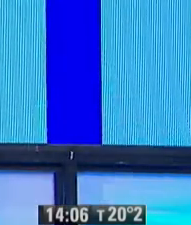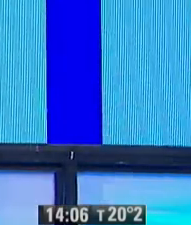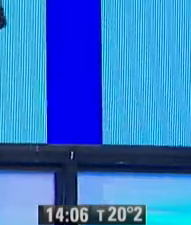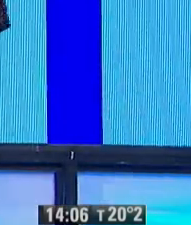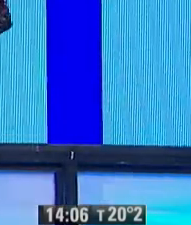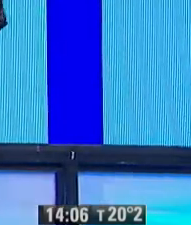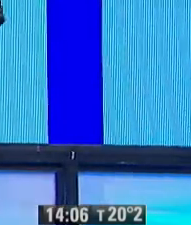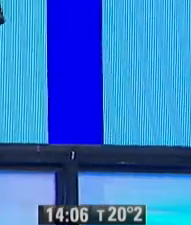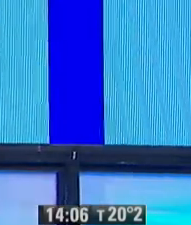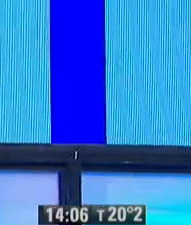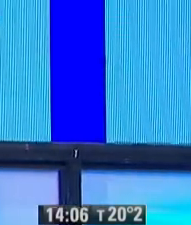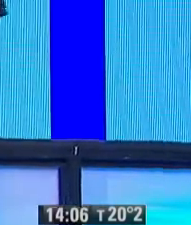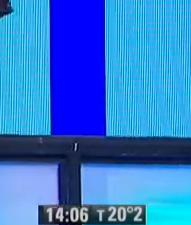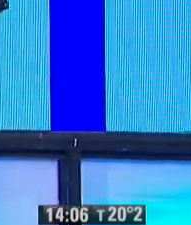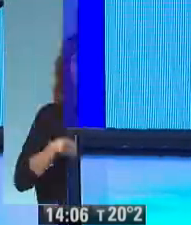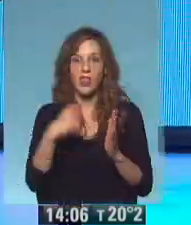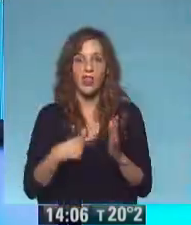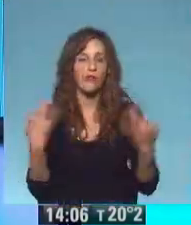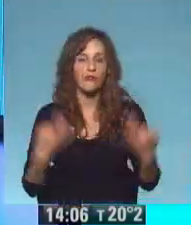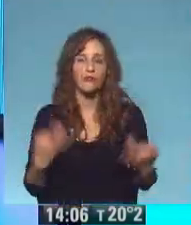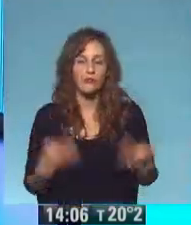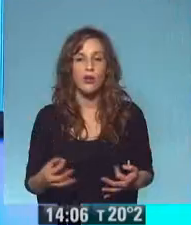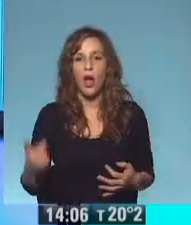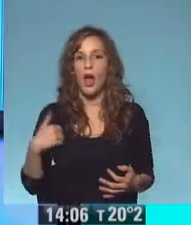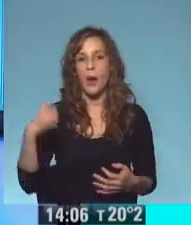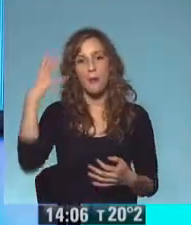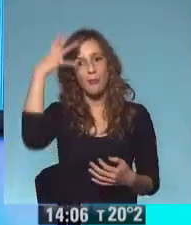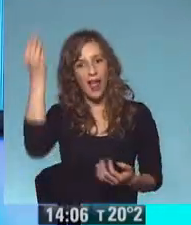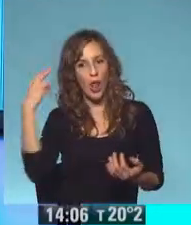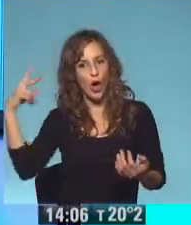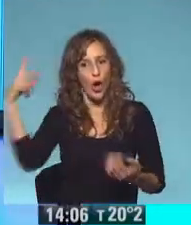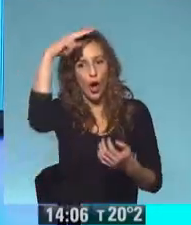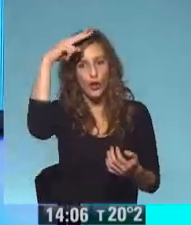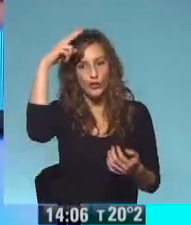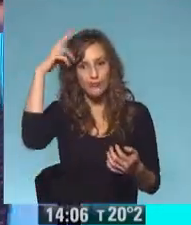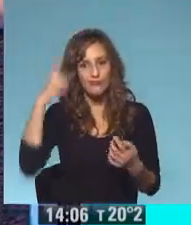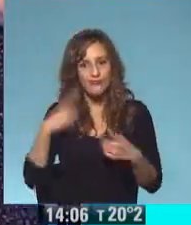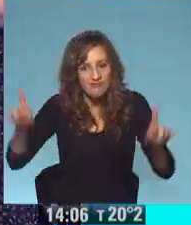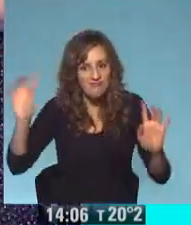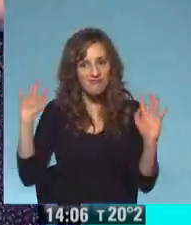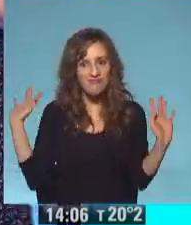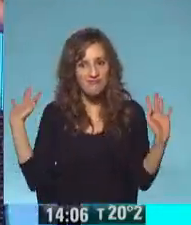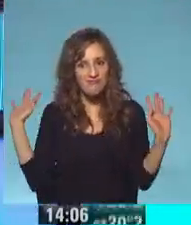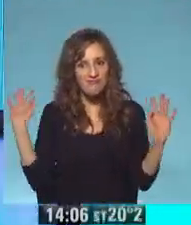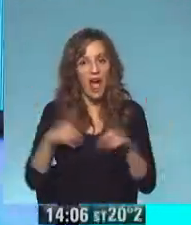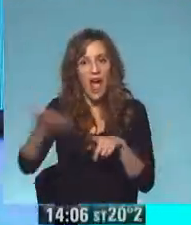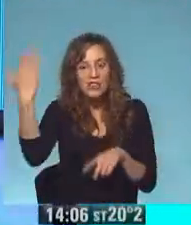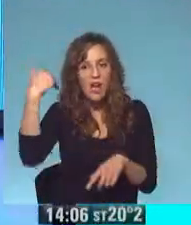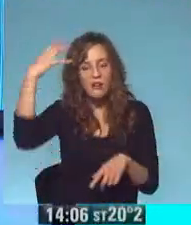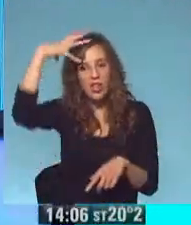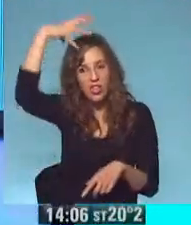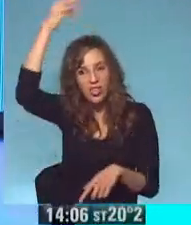Me encanta samba. Sí, ahora. Oh, ¿cómo tengo el pelo ahora que no tengo la palmita? Puedo hacer de todo con mi pelo. Perfecto. Bueno, ahora